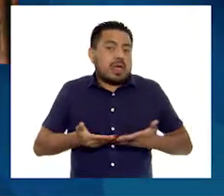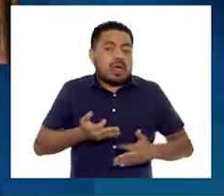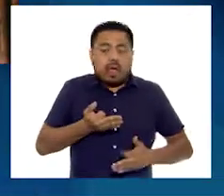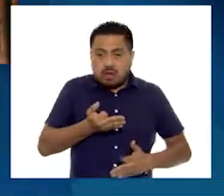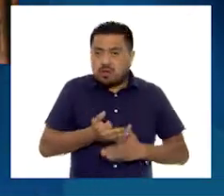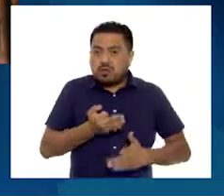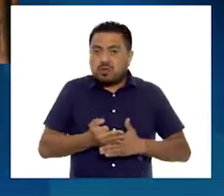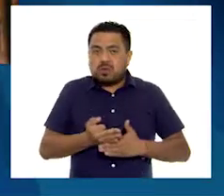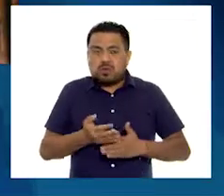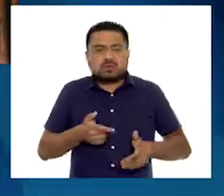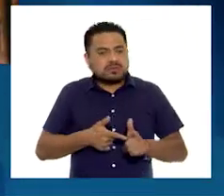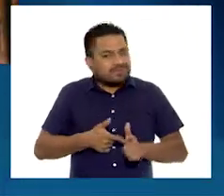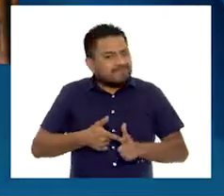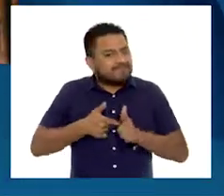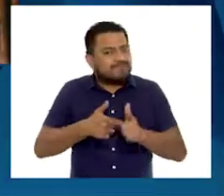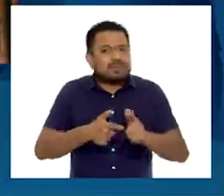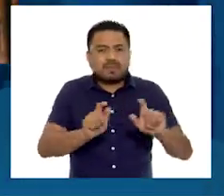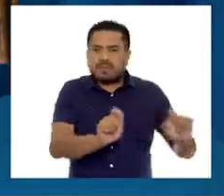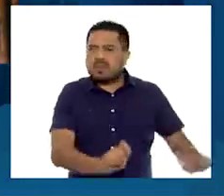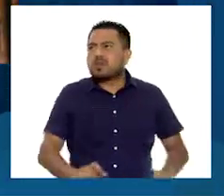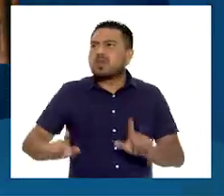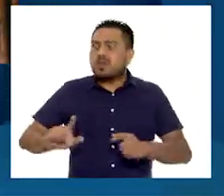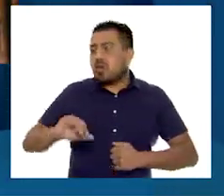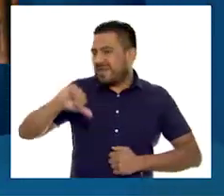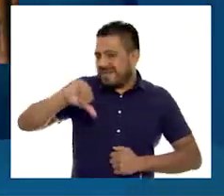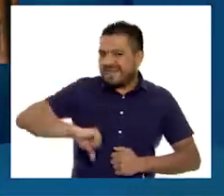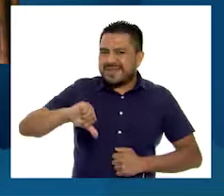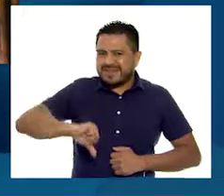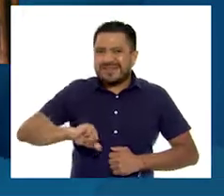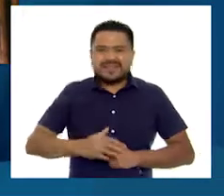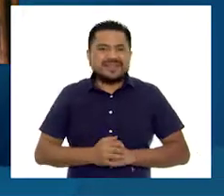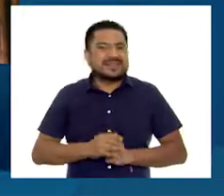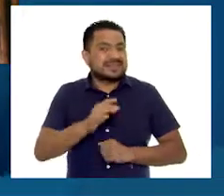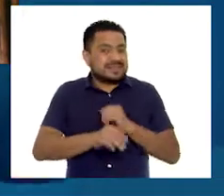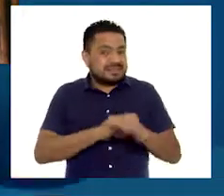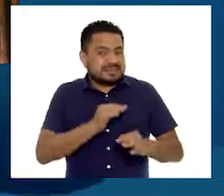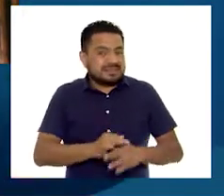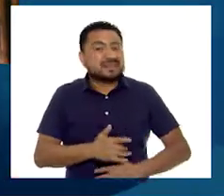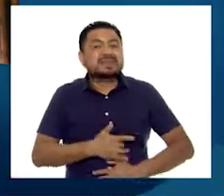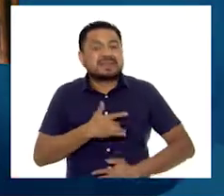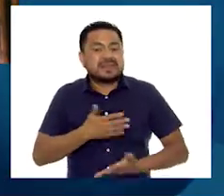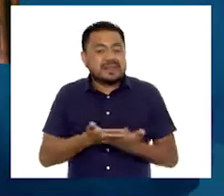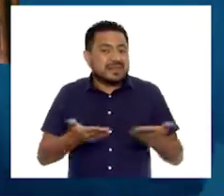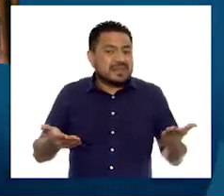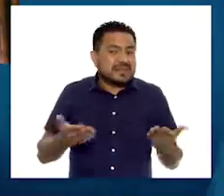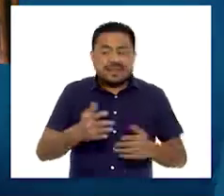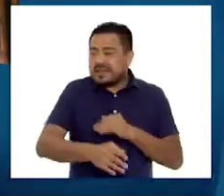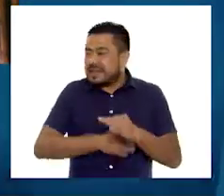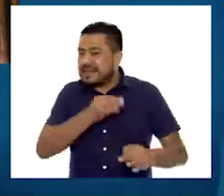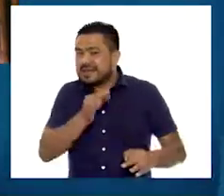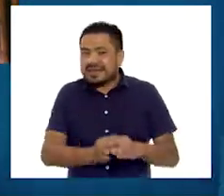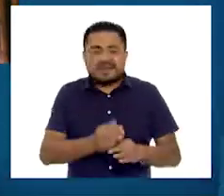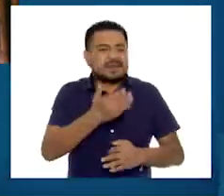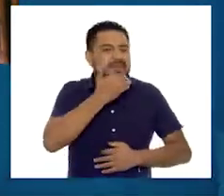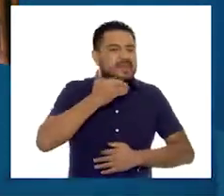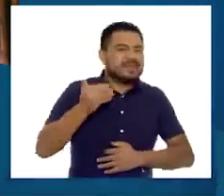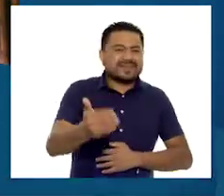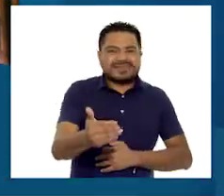es momento de seguir con el programa de hoy. ¿Listas? ¿Listos?